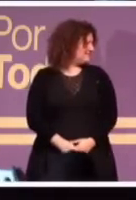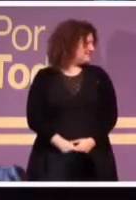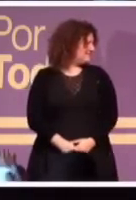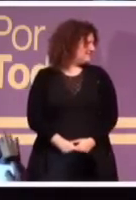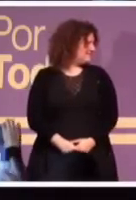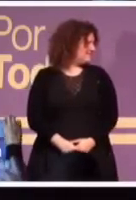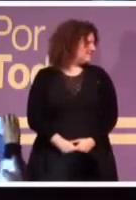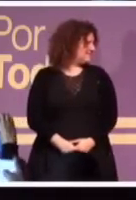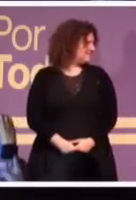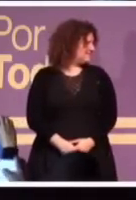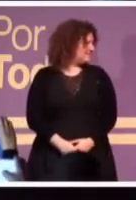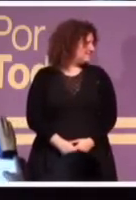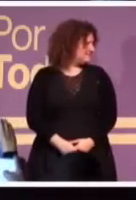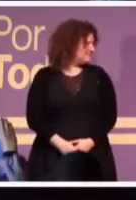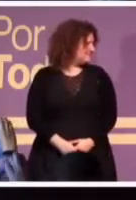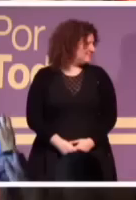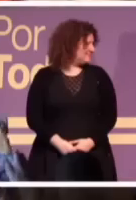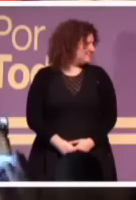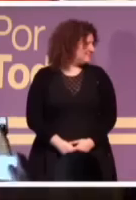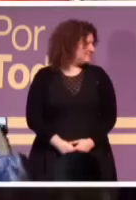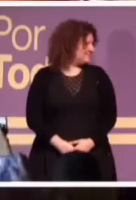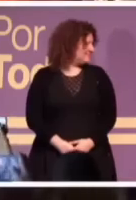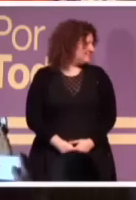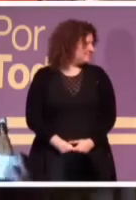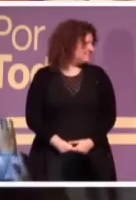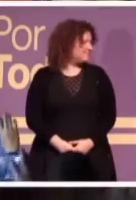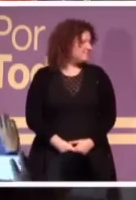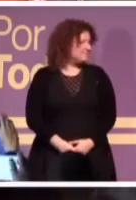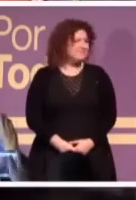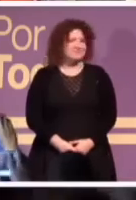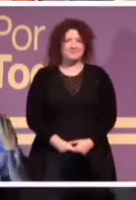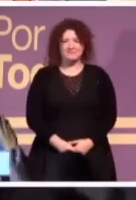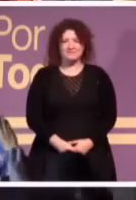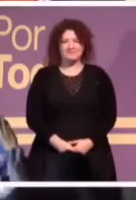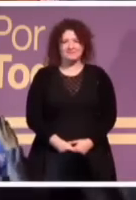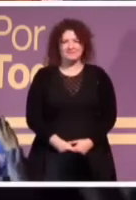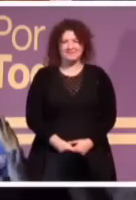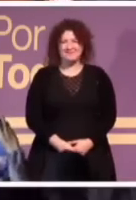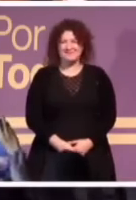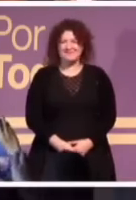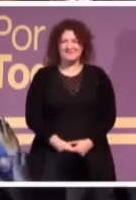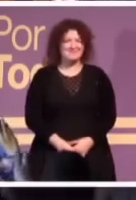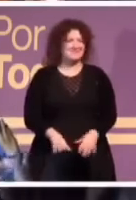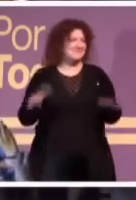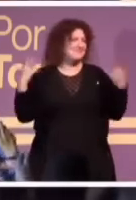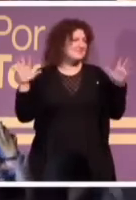Siempre en equipo. Belenchu, que está aquí.